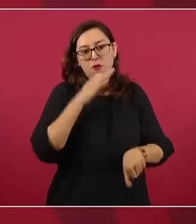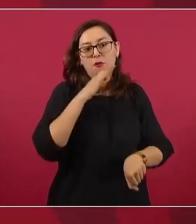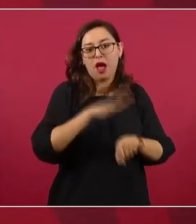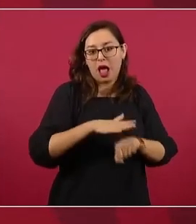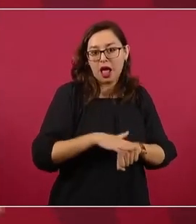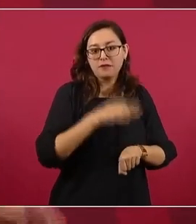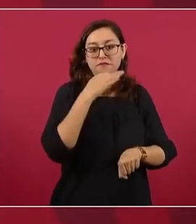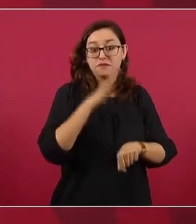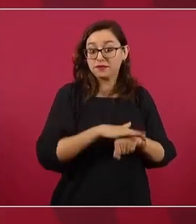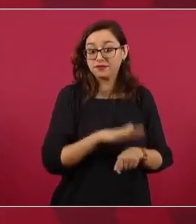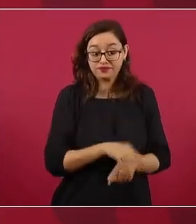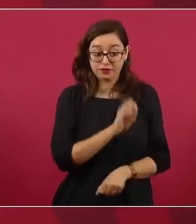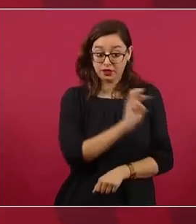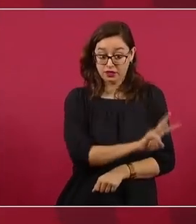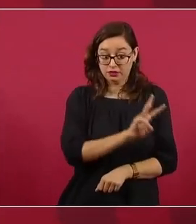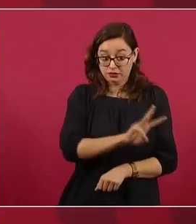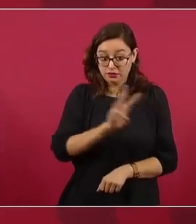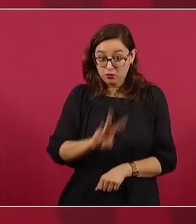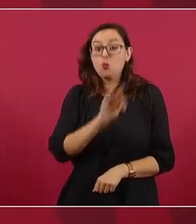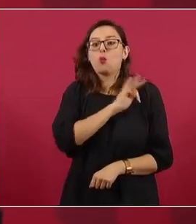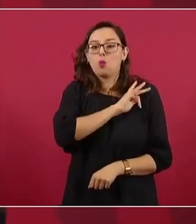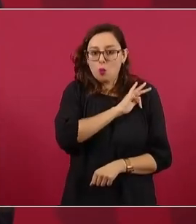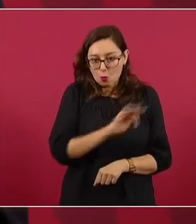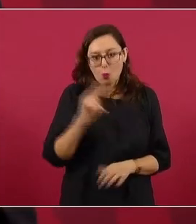en el internet, en la página de la